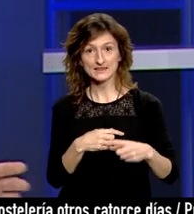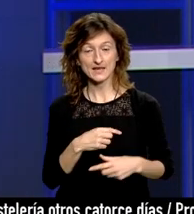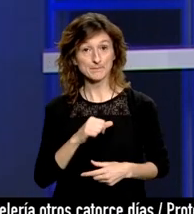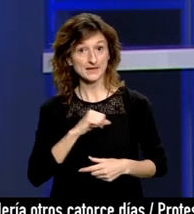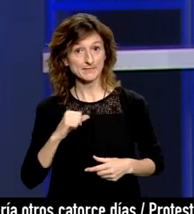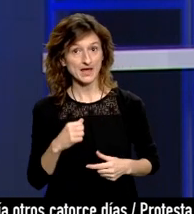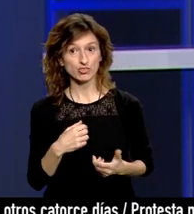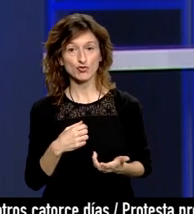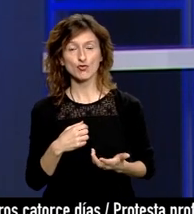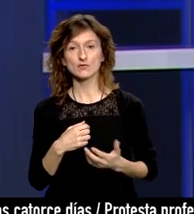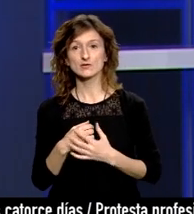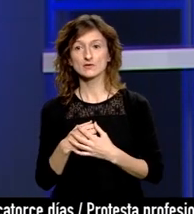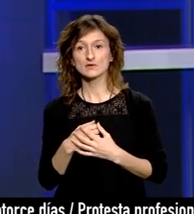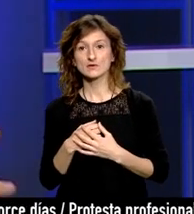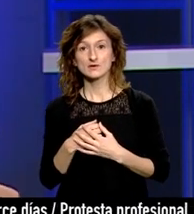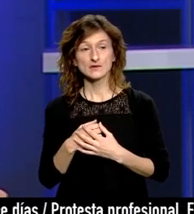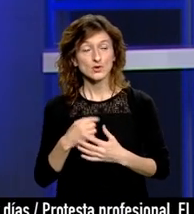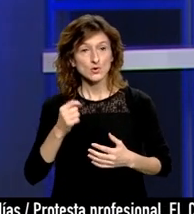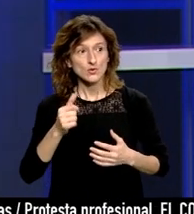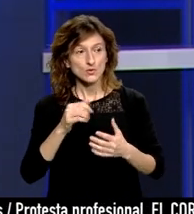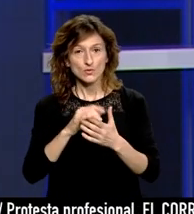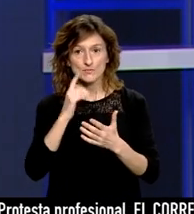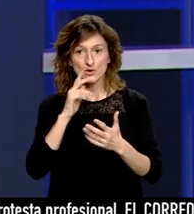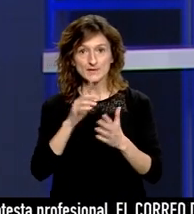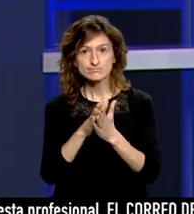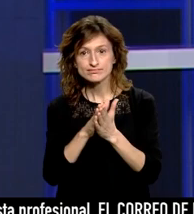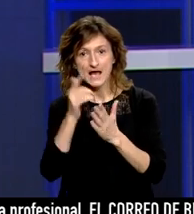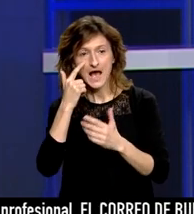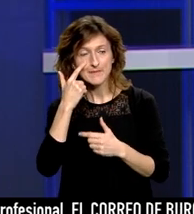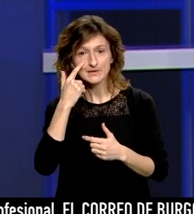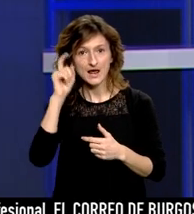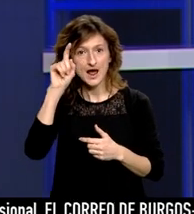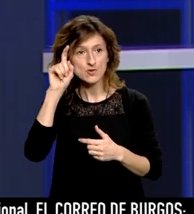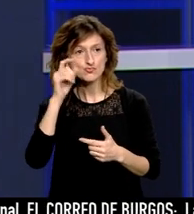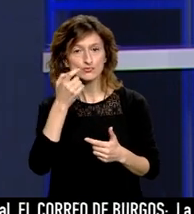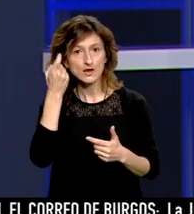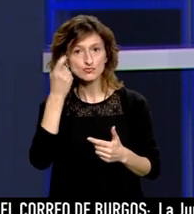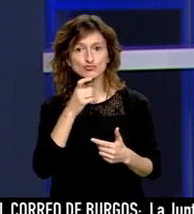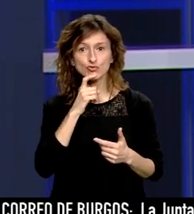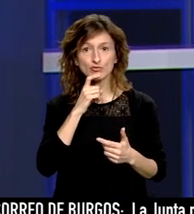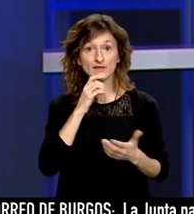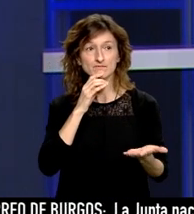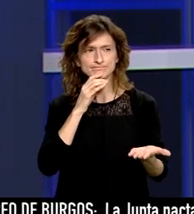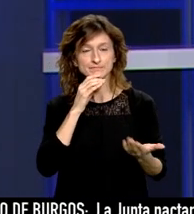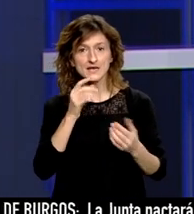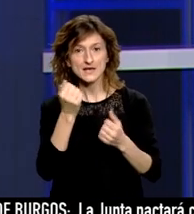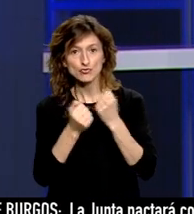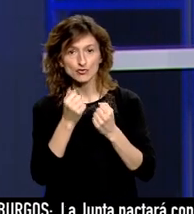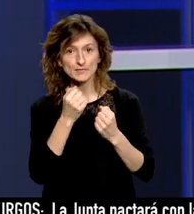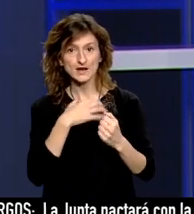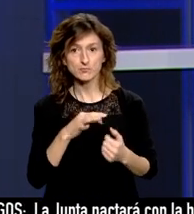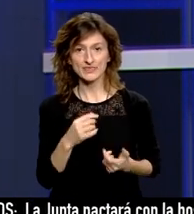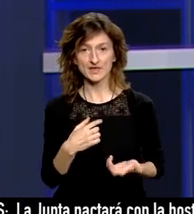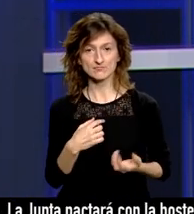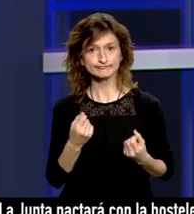parte privada, que está a lo mejor frotándose las manos, ¿no? De dónde van a ir esos alumnos, por ejemplo. Habrá familias que económicamente